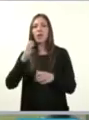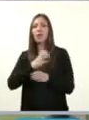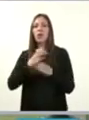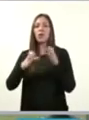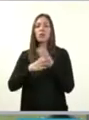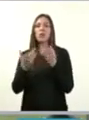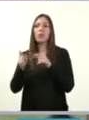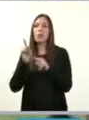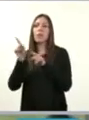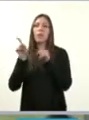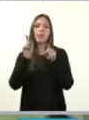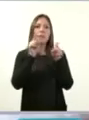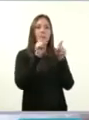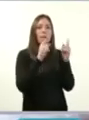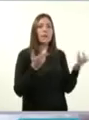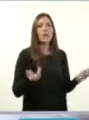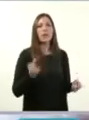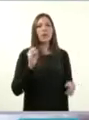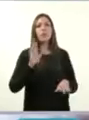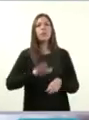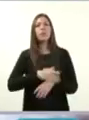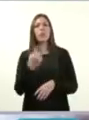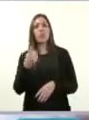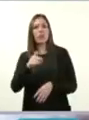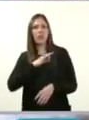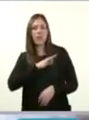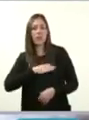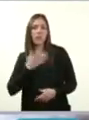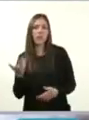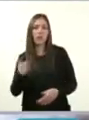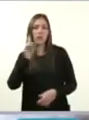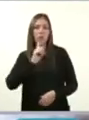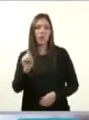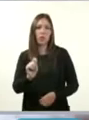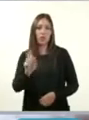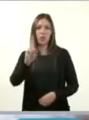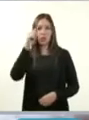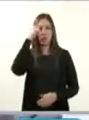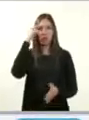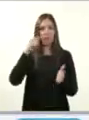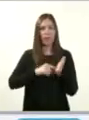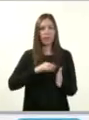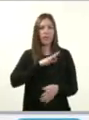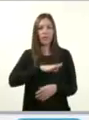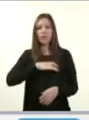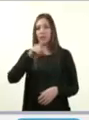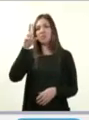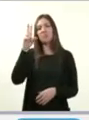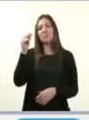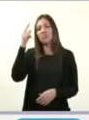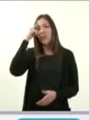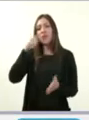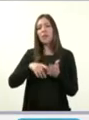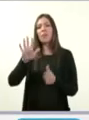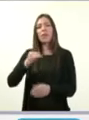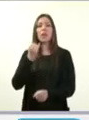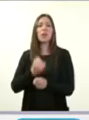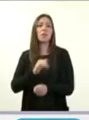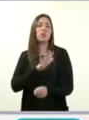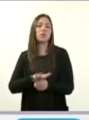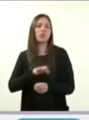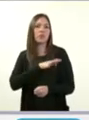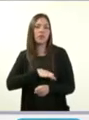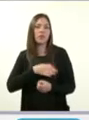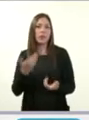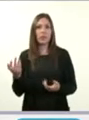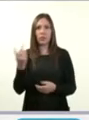de decir y empiezan a cuestionar la felicidad. Ella, mi novia, no cree en la felicidad, cree que es imposible el ser feliz. Y esta pareja a la